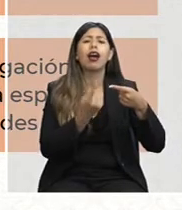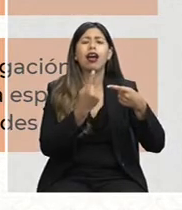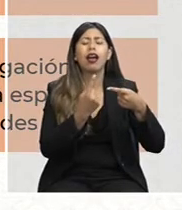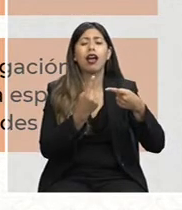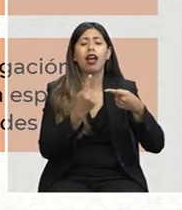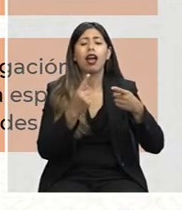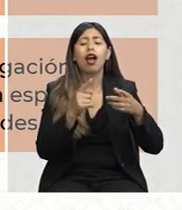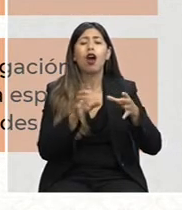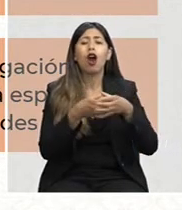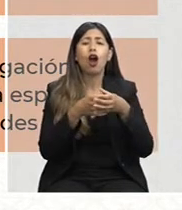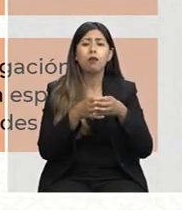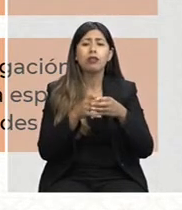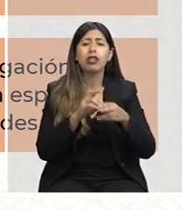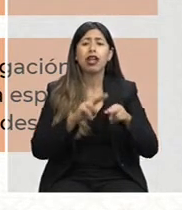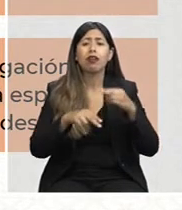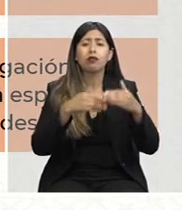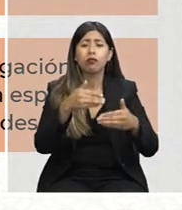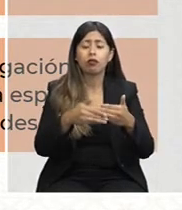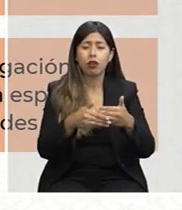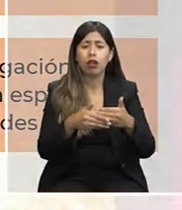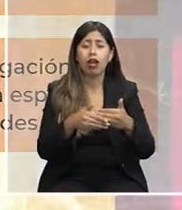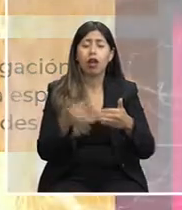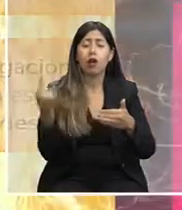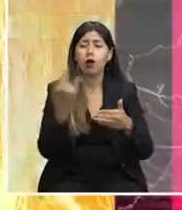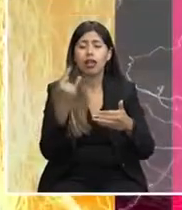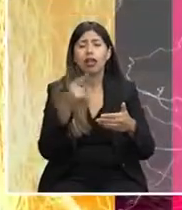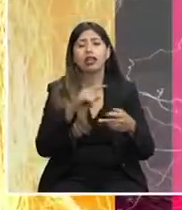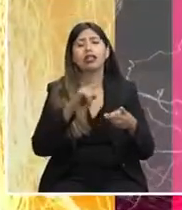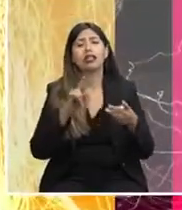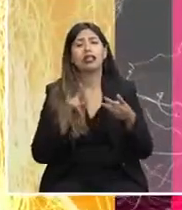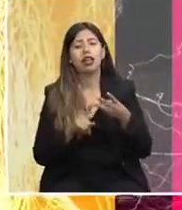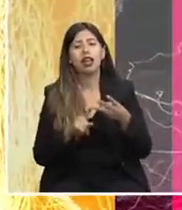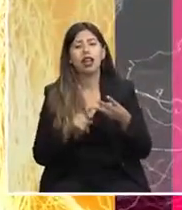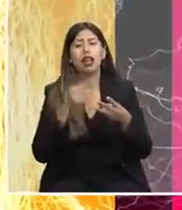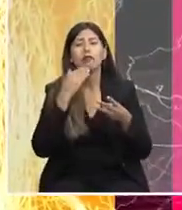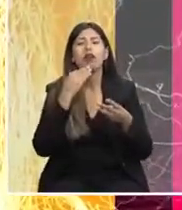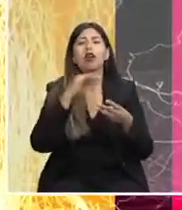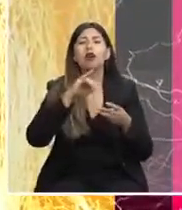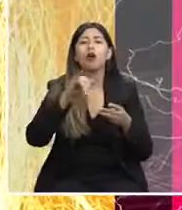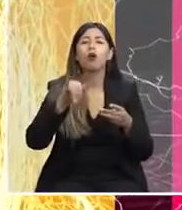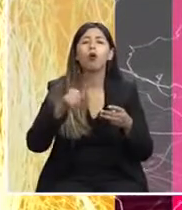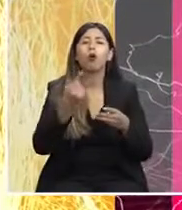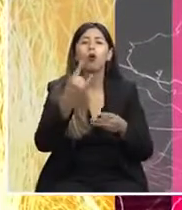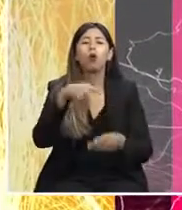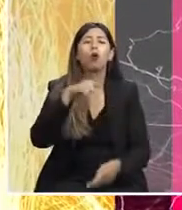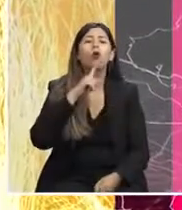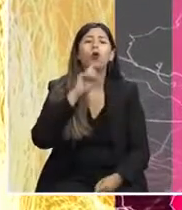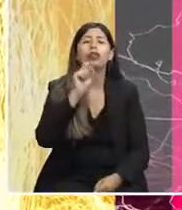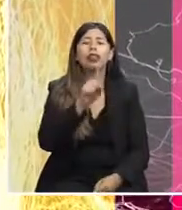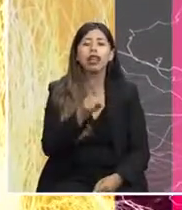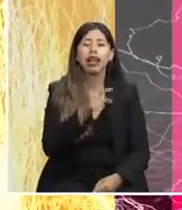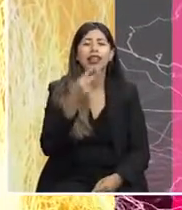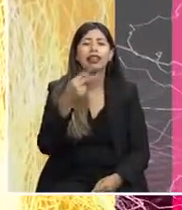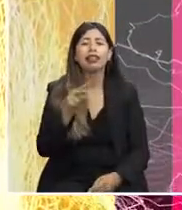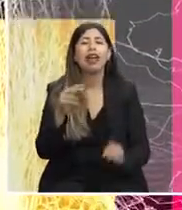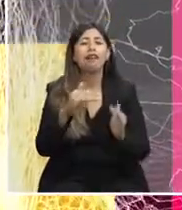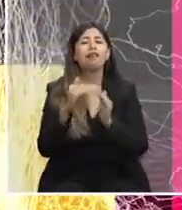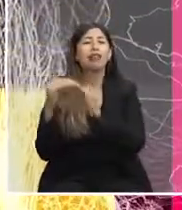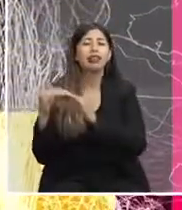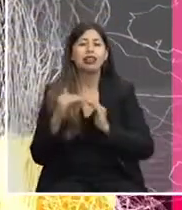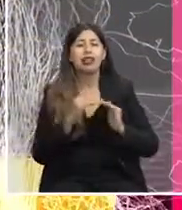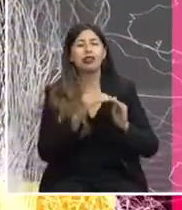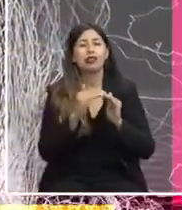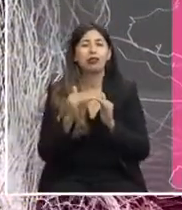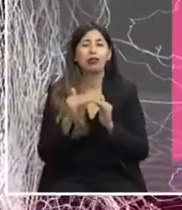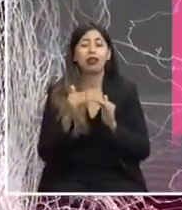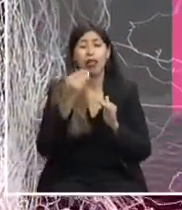emergencia, incluso operadores turísticos, juntas de vecinos, importantísimo, pero también